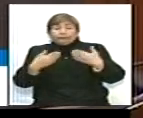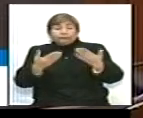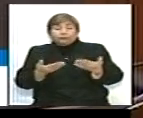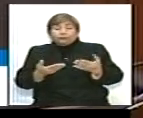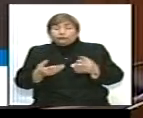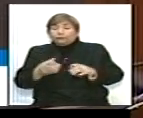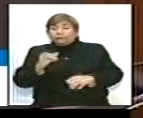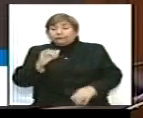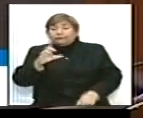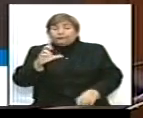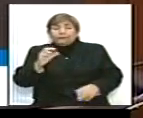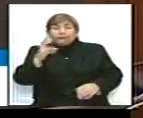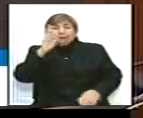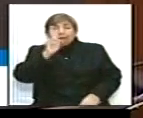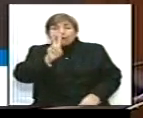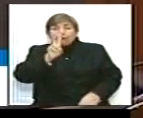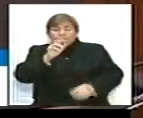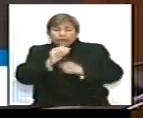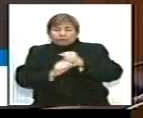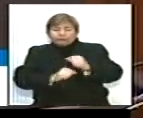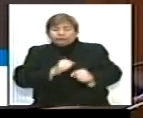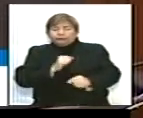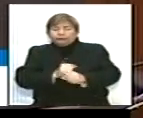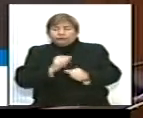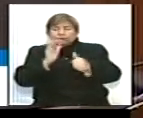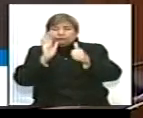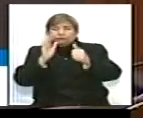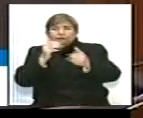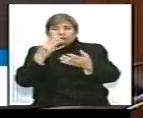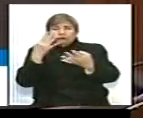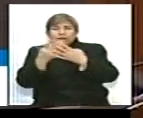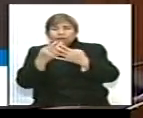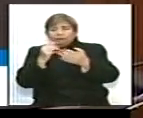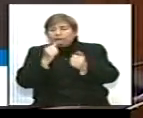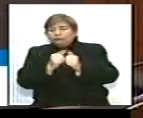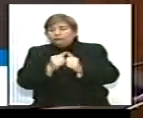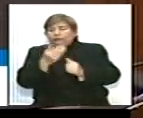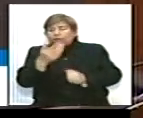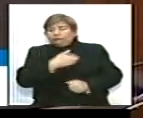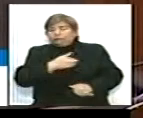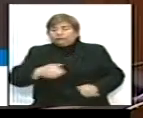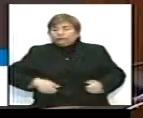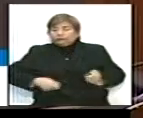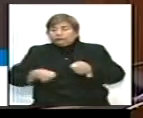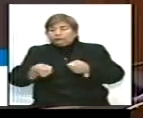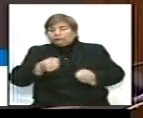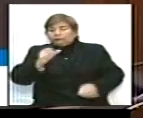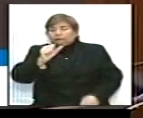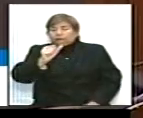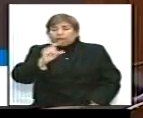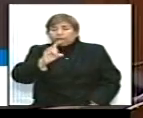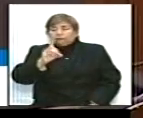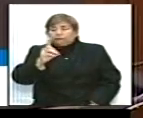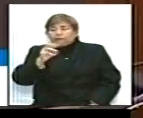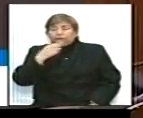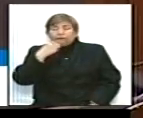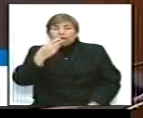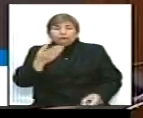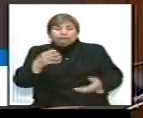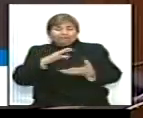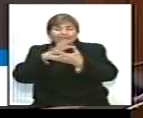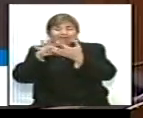de Hilo solicitó 2 años y 6 meses de cárcel para el presidente ejecutivo de Sauder por el delito